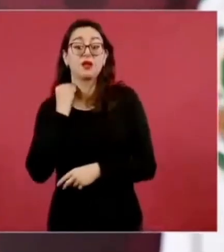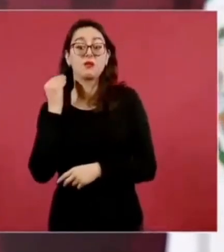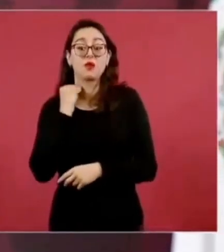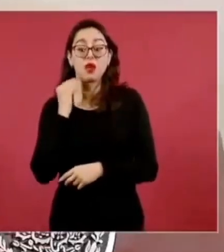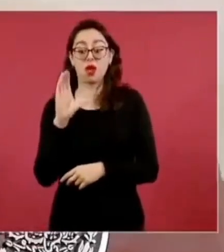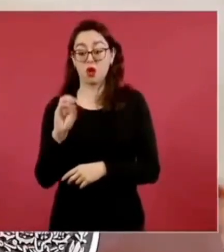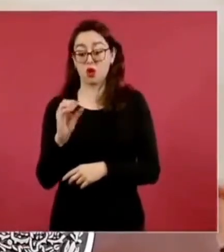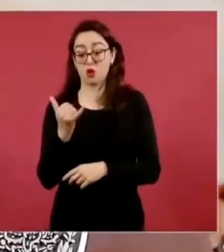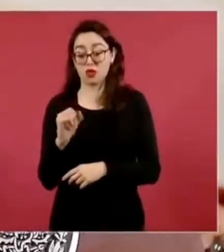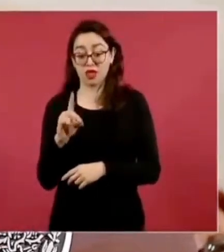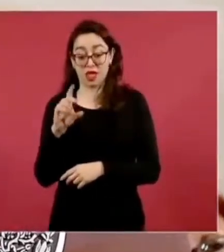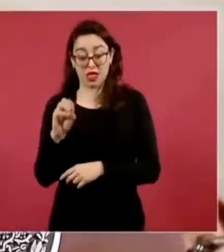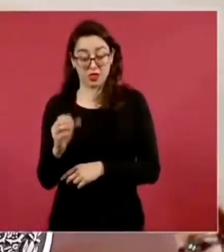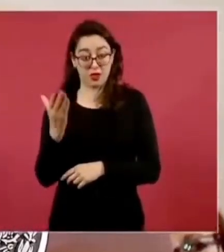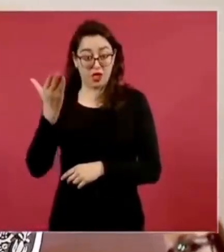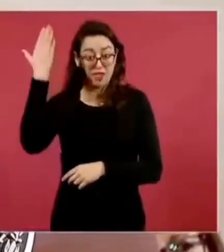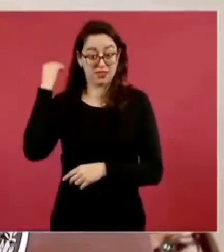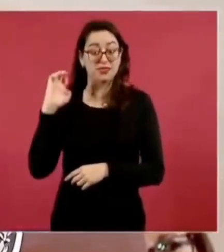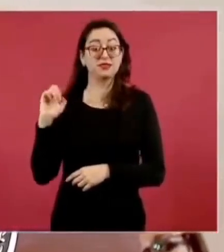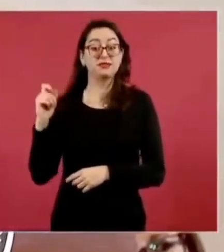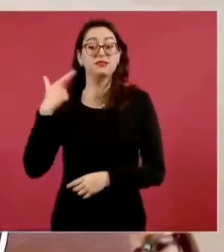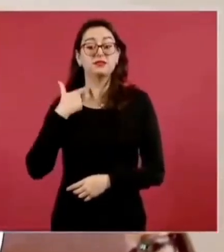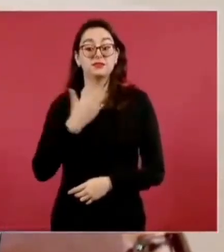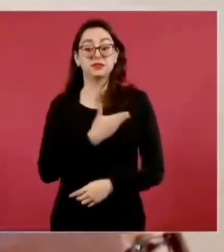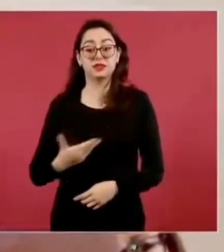de Salinas de Gortari,